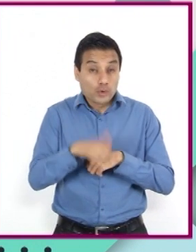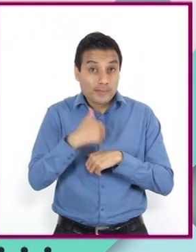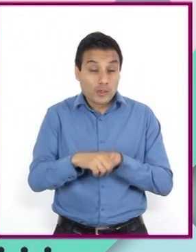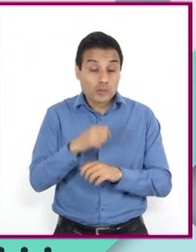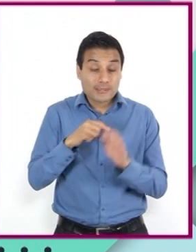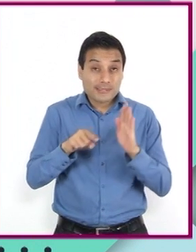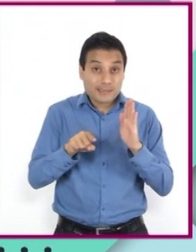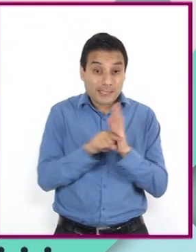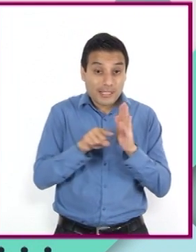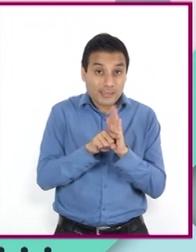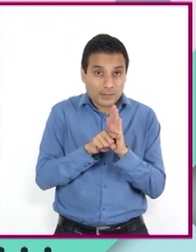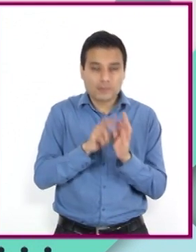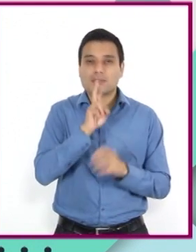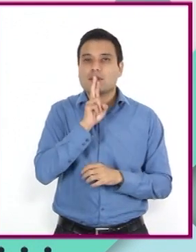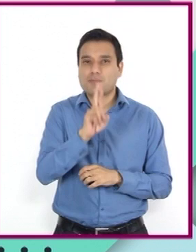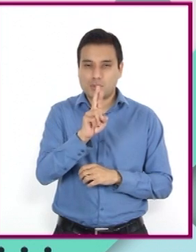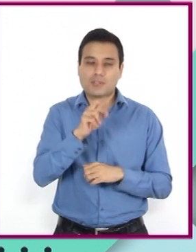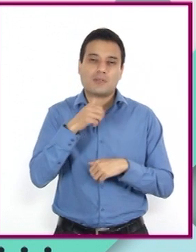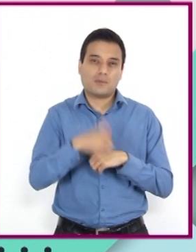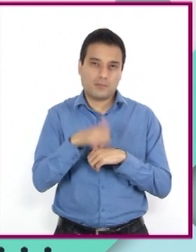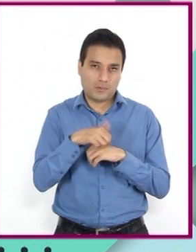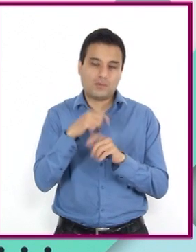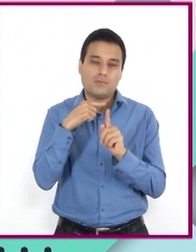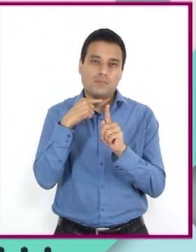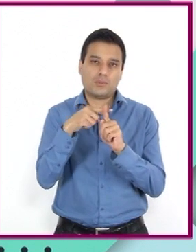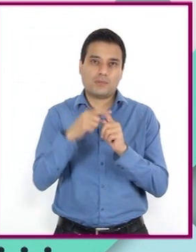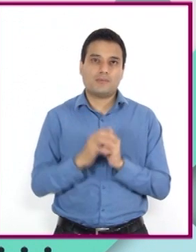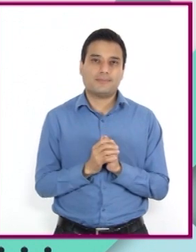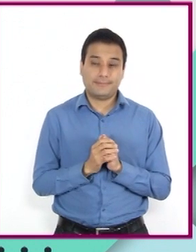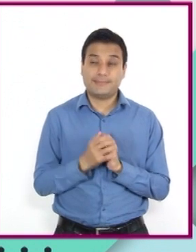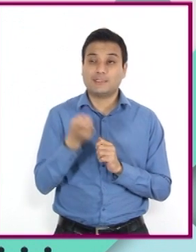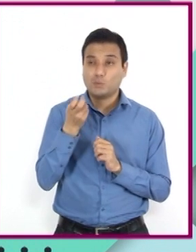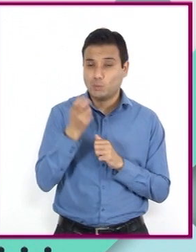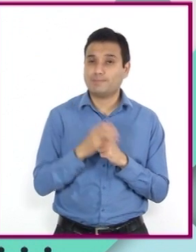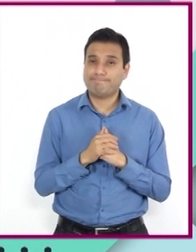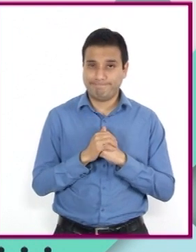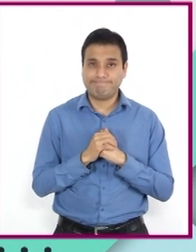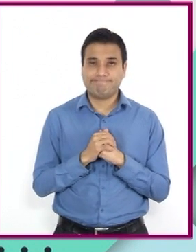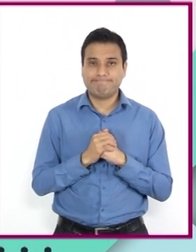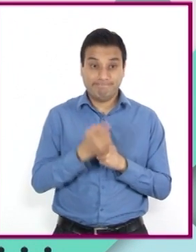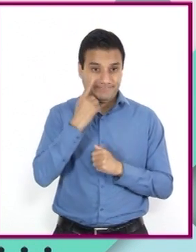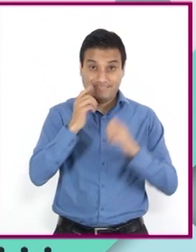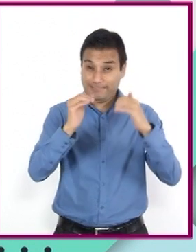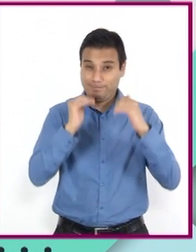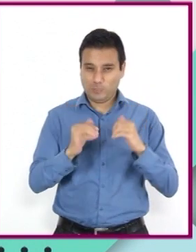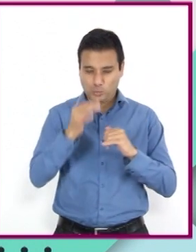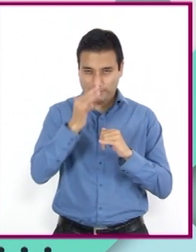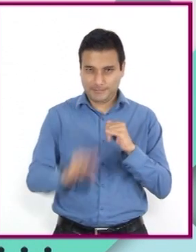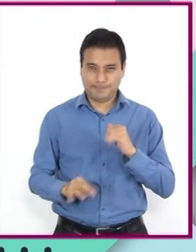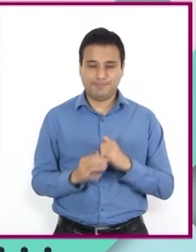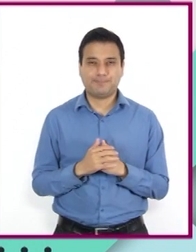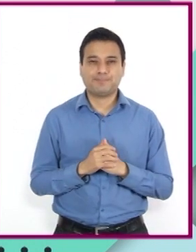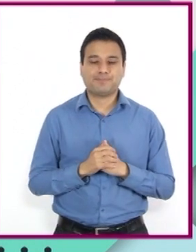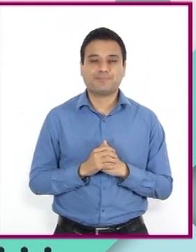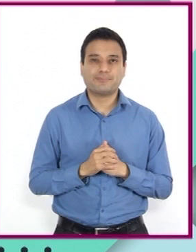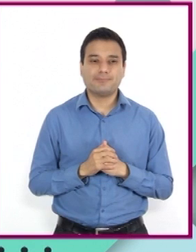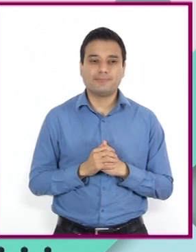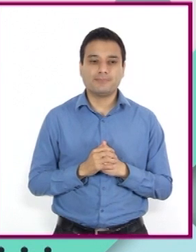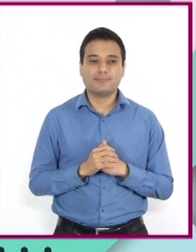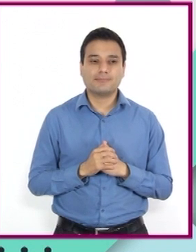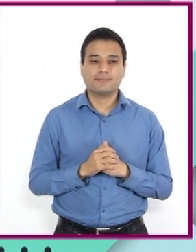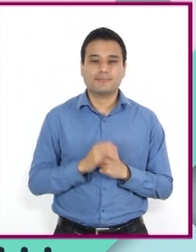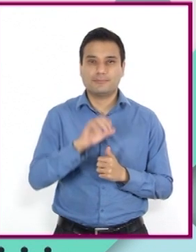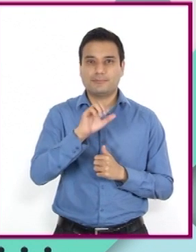como resultado un número positivo. Es correcto. Vamos por la última operación. ¿Cuánto